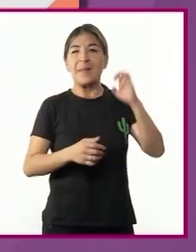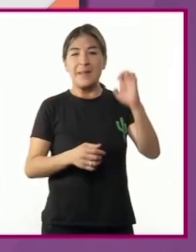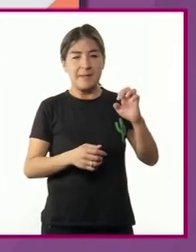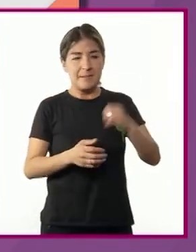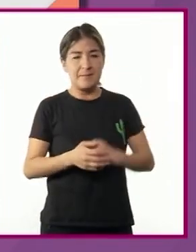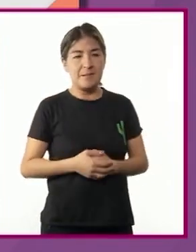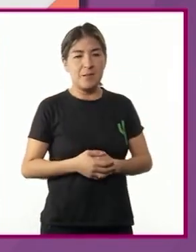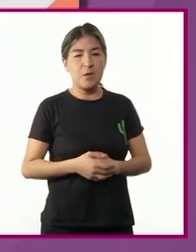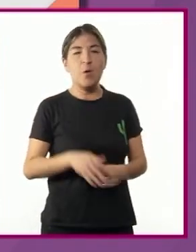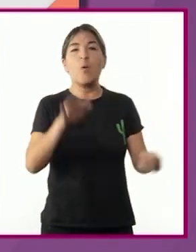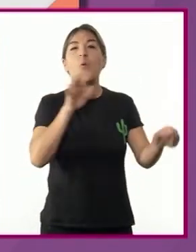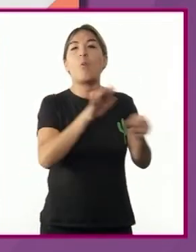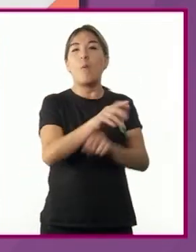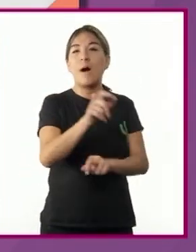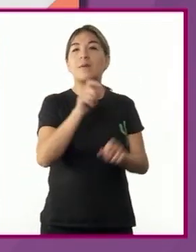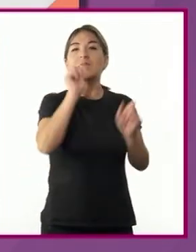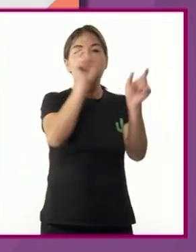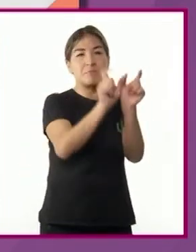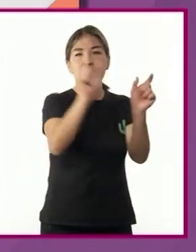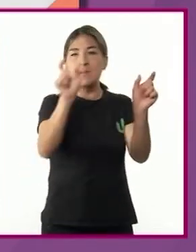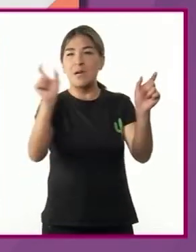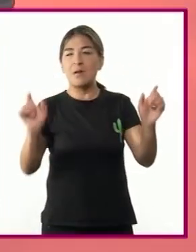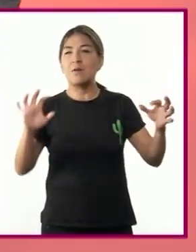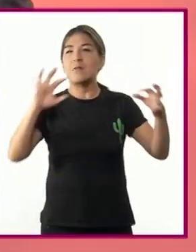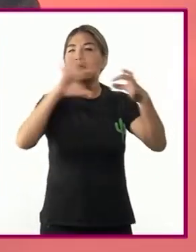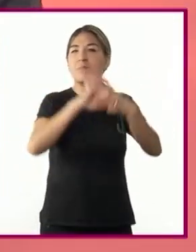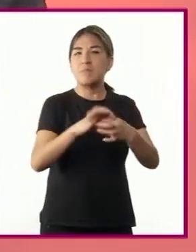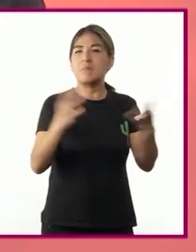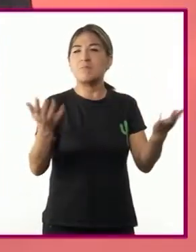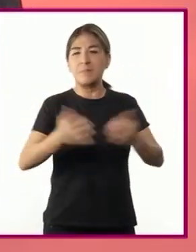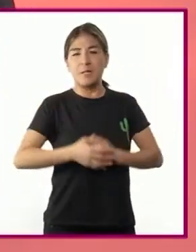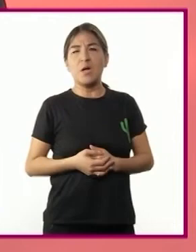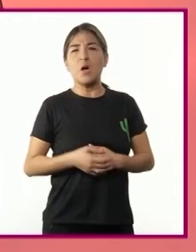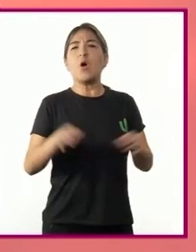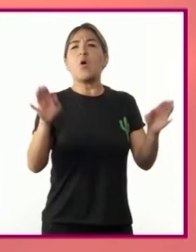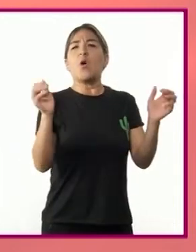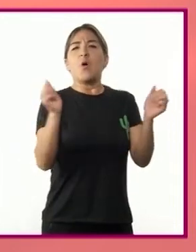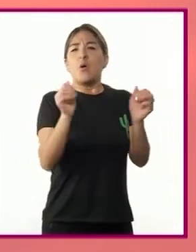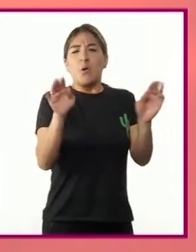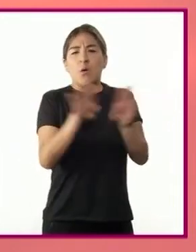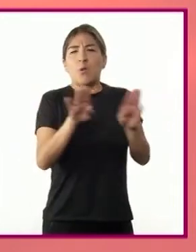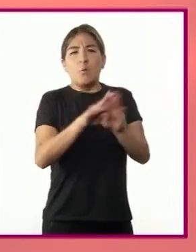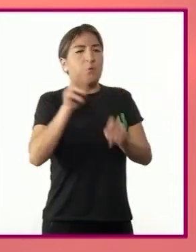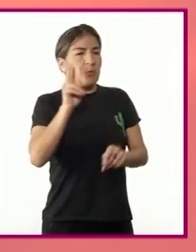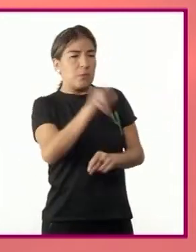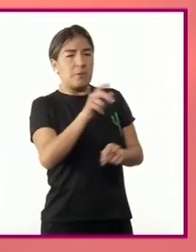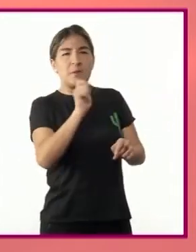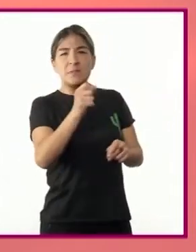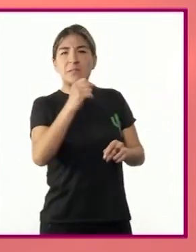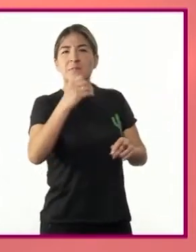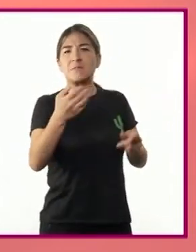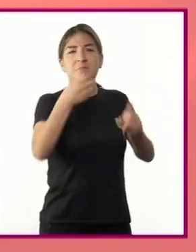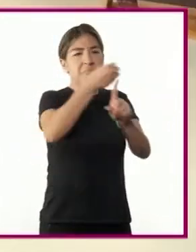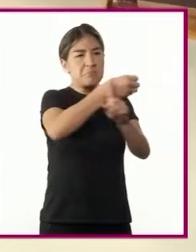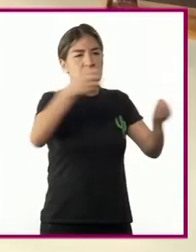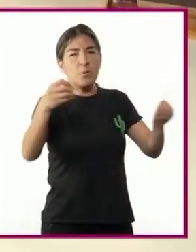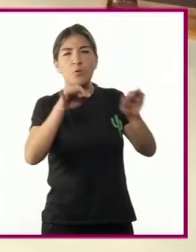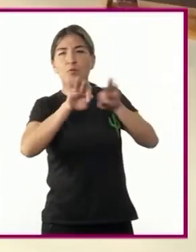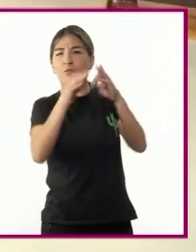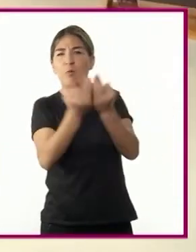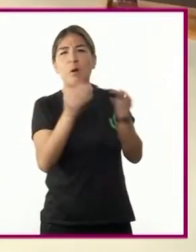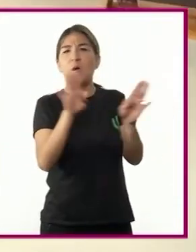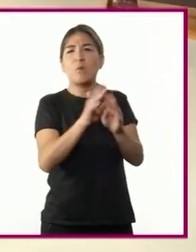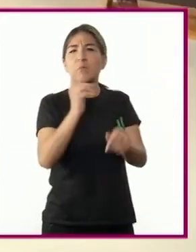el tipo de oración compuesta. ¿Y cómo influye el significado del verbo y el tipo de oración, maestra?